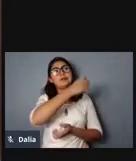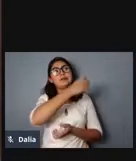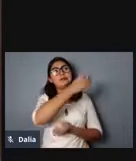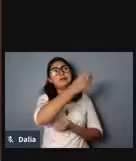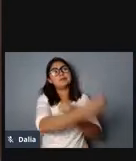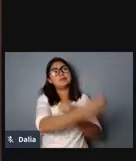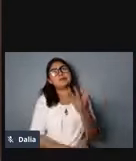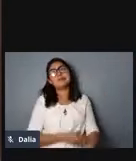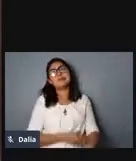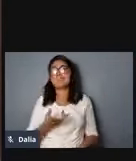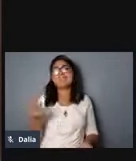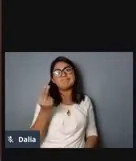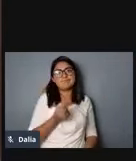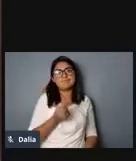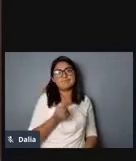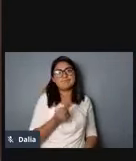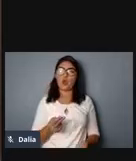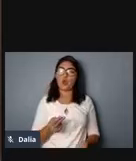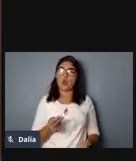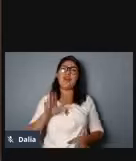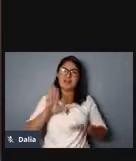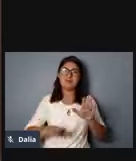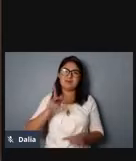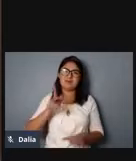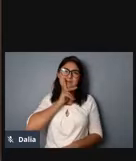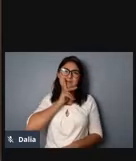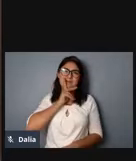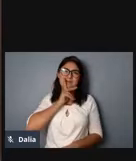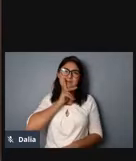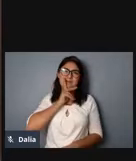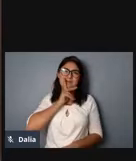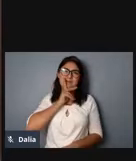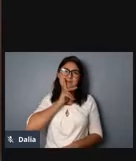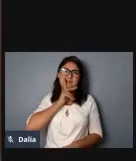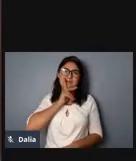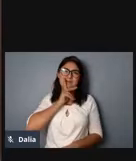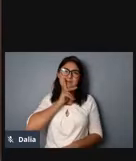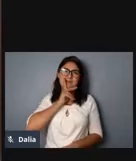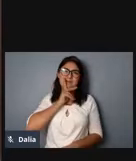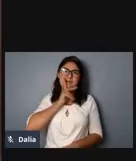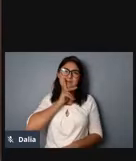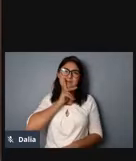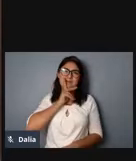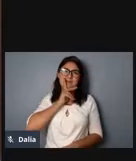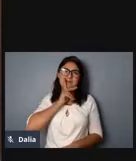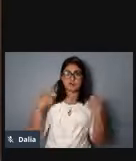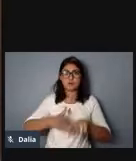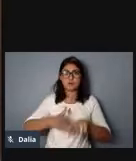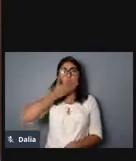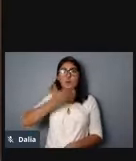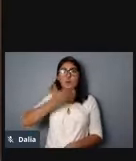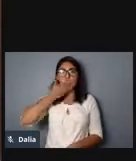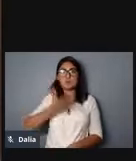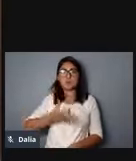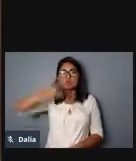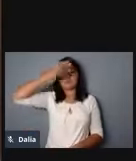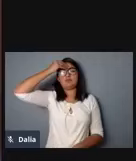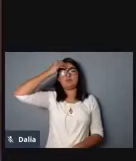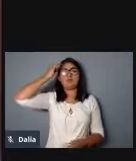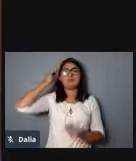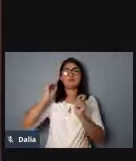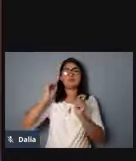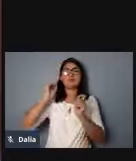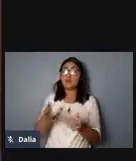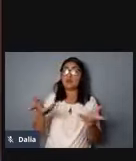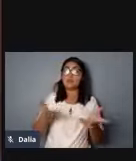mamás, hasta nosotros como docentes hemos caído en el gravísimo error de premiar, ¿no? Por ahí se le